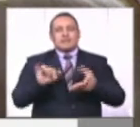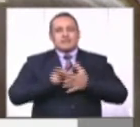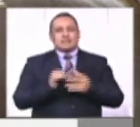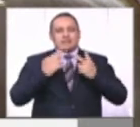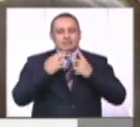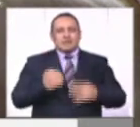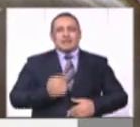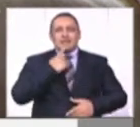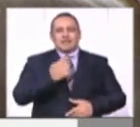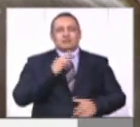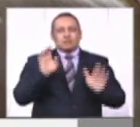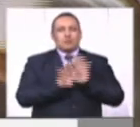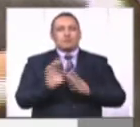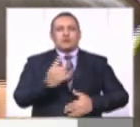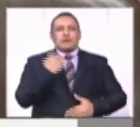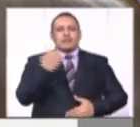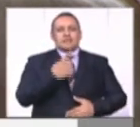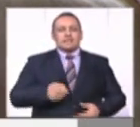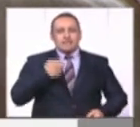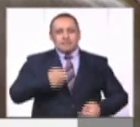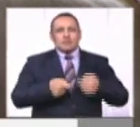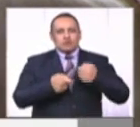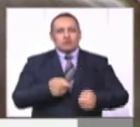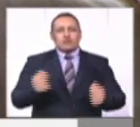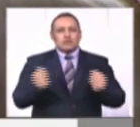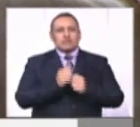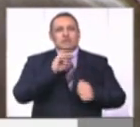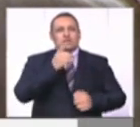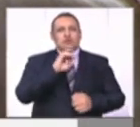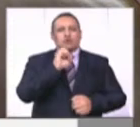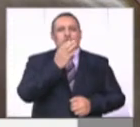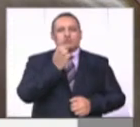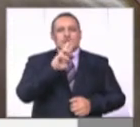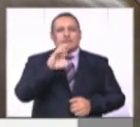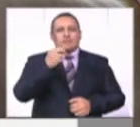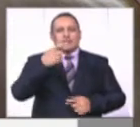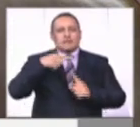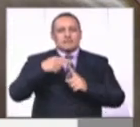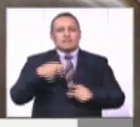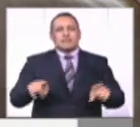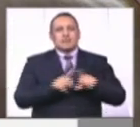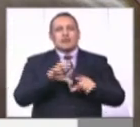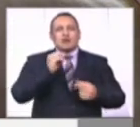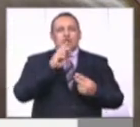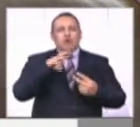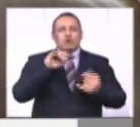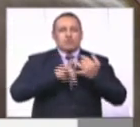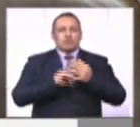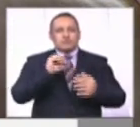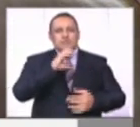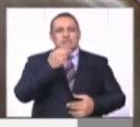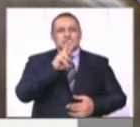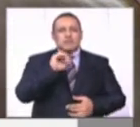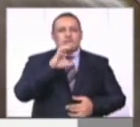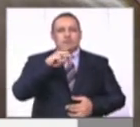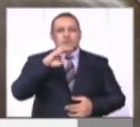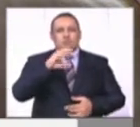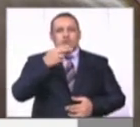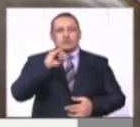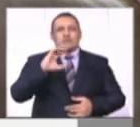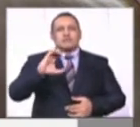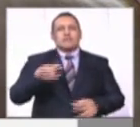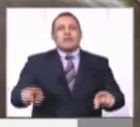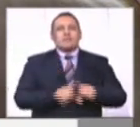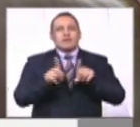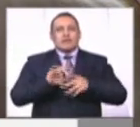haber gerente de inversiones de odeb proyecto de inversiones Olmos y chavimochic ahora a